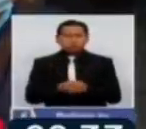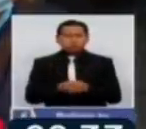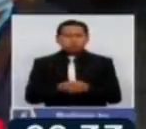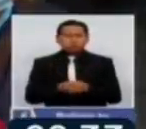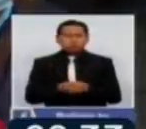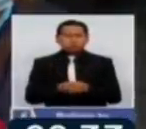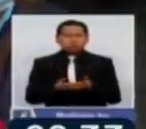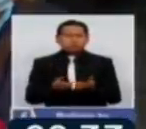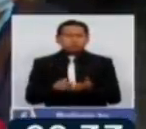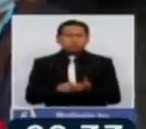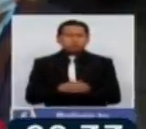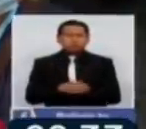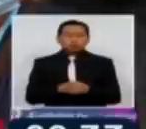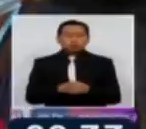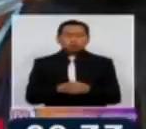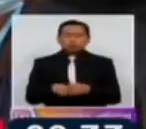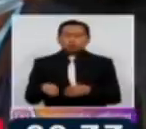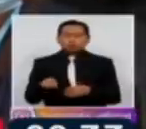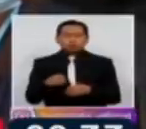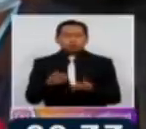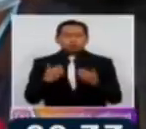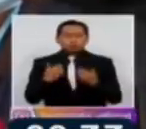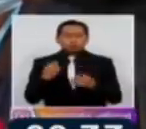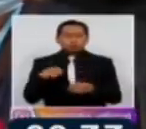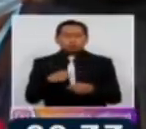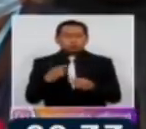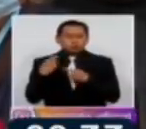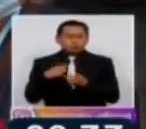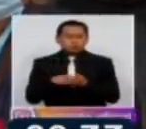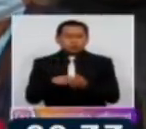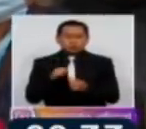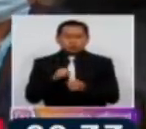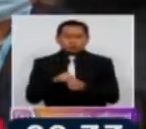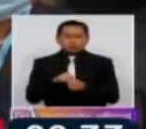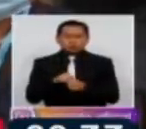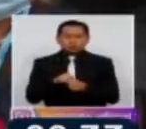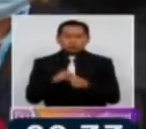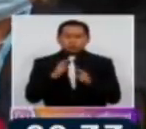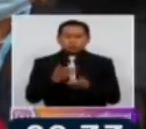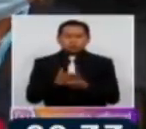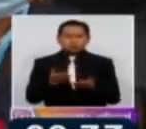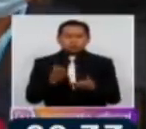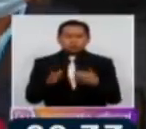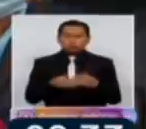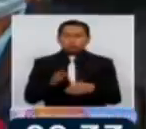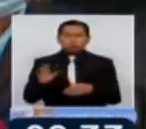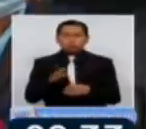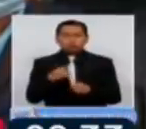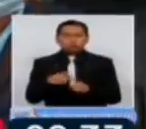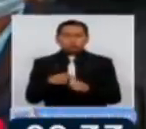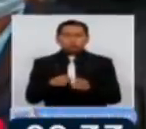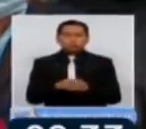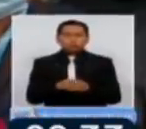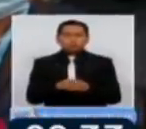y por lo tanto tenemos la obligación de trabajar para responder a toda esa expectativa,